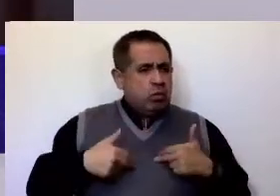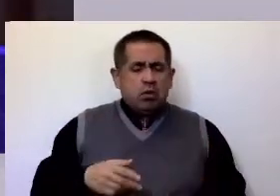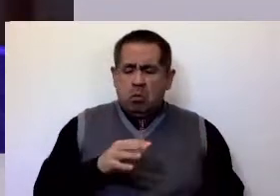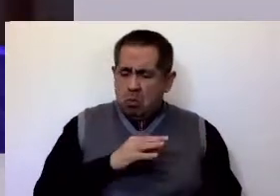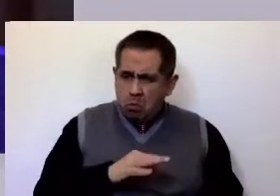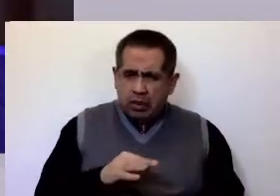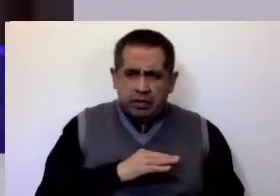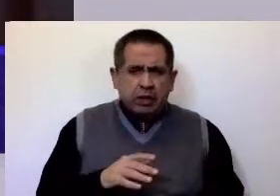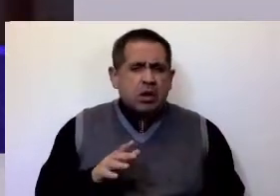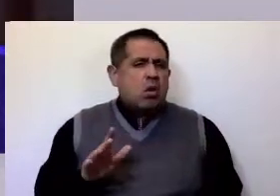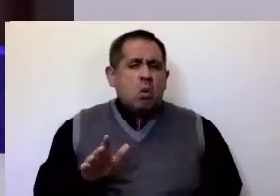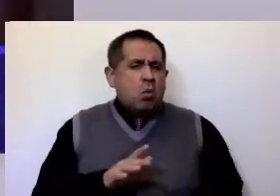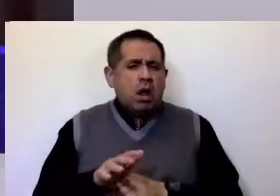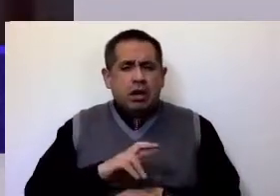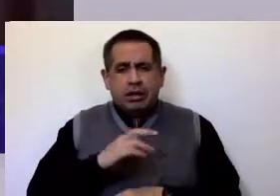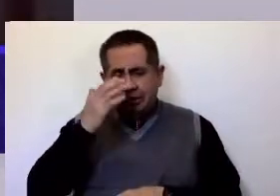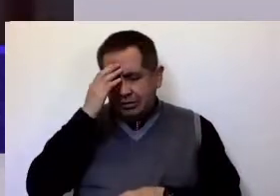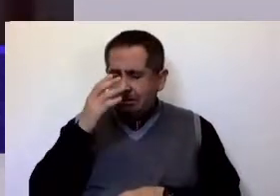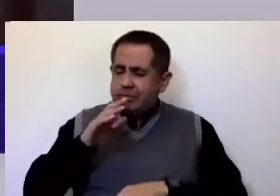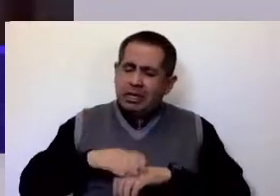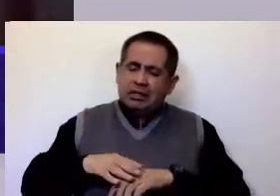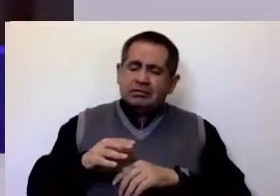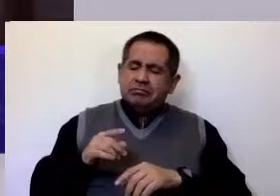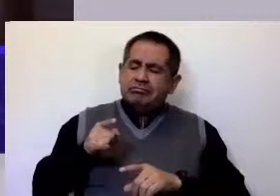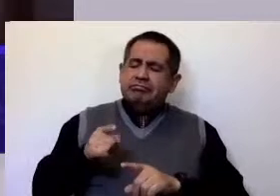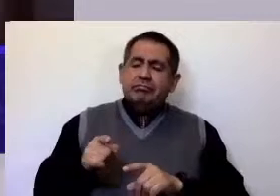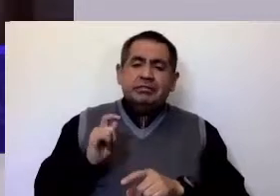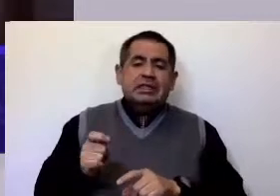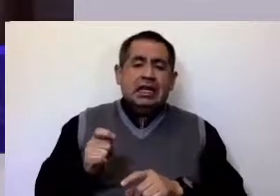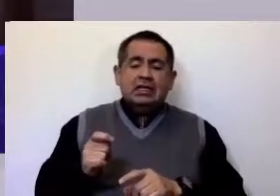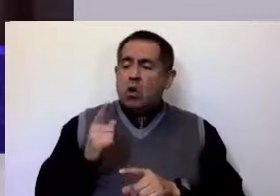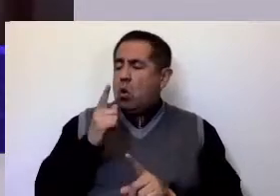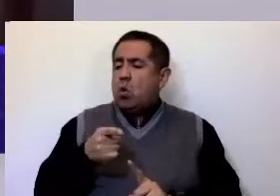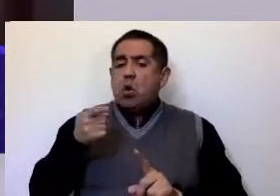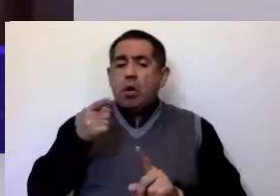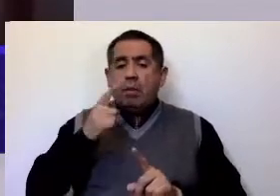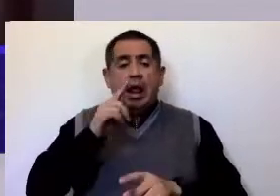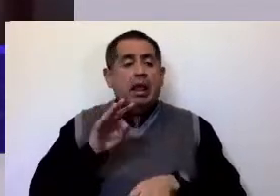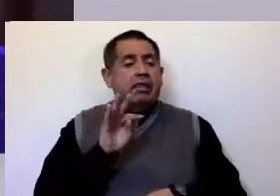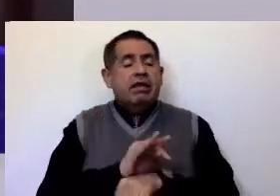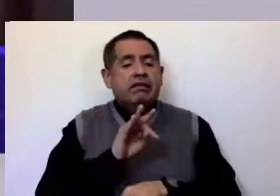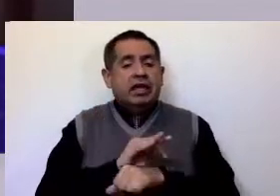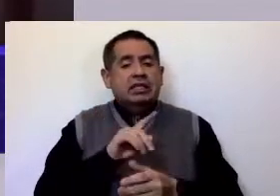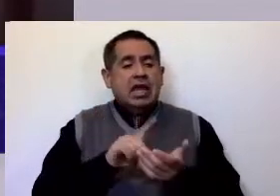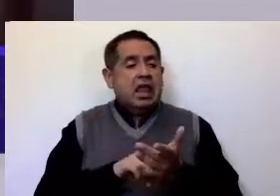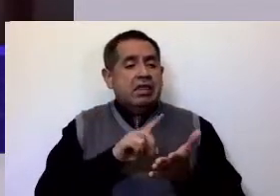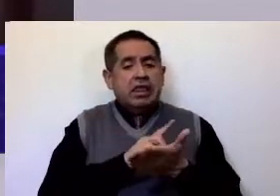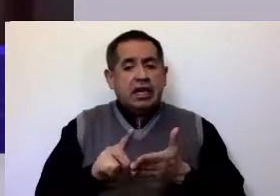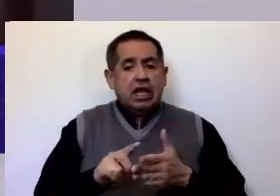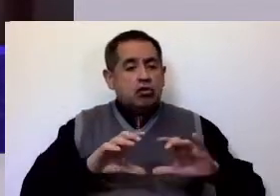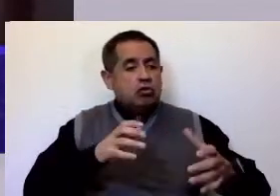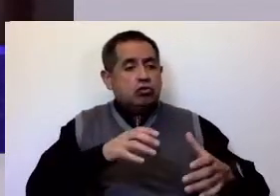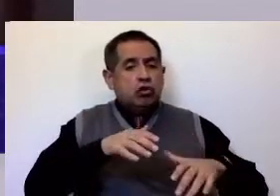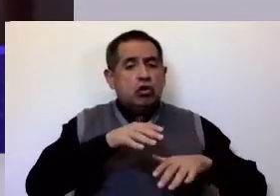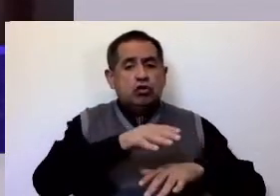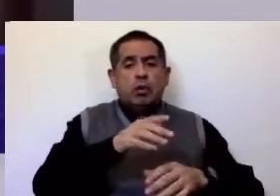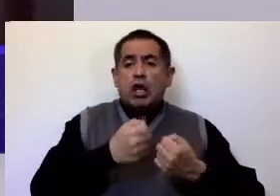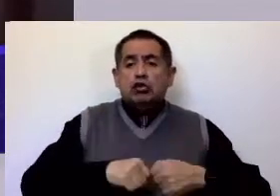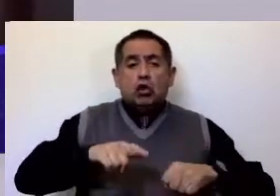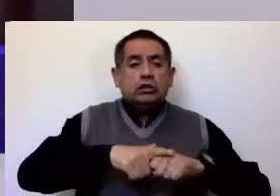encuentra reconocida en modo más flexible exclusivamente para la defensa de derechos con repercusión social